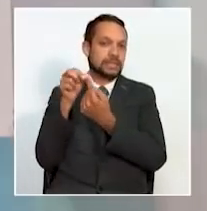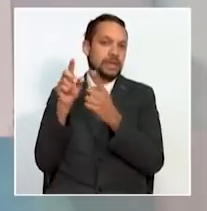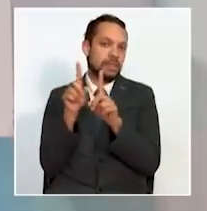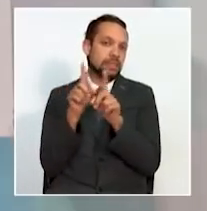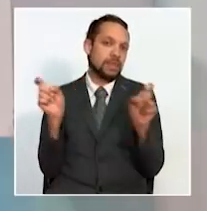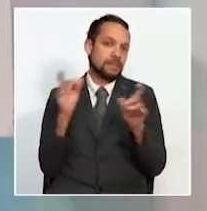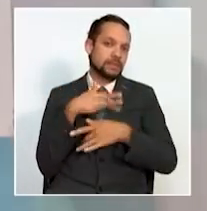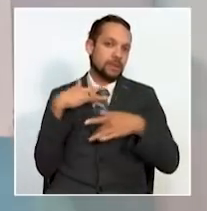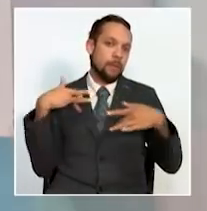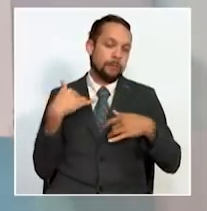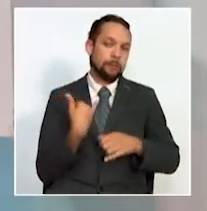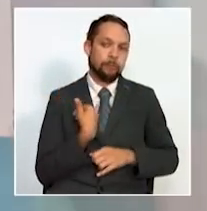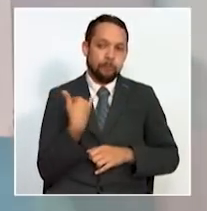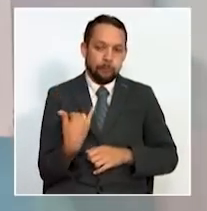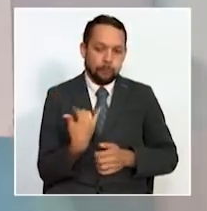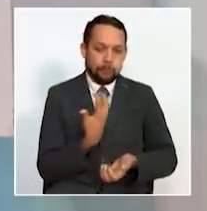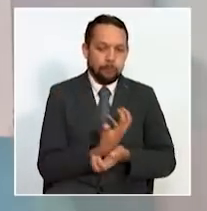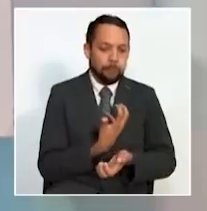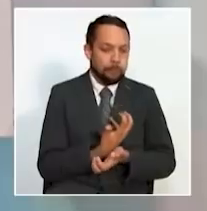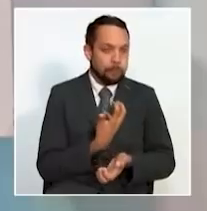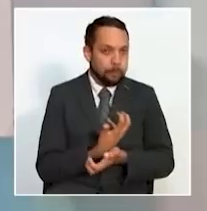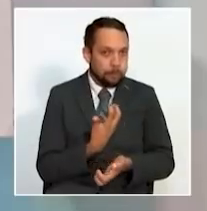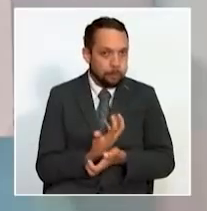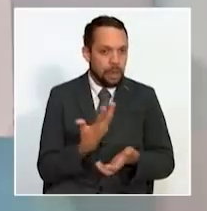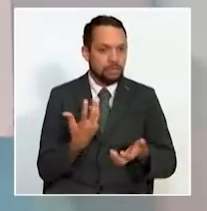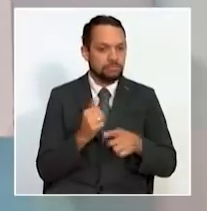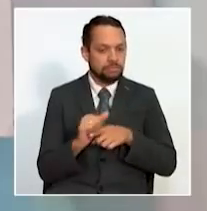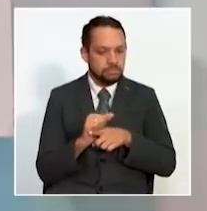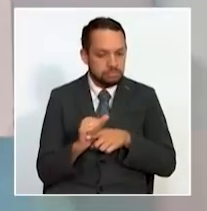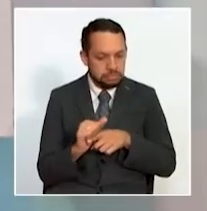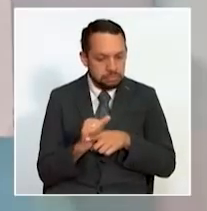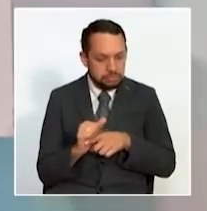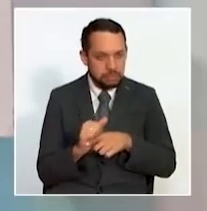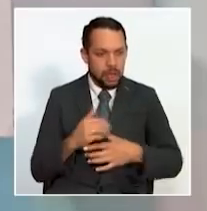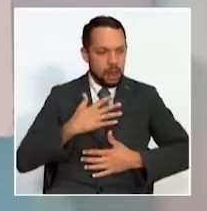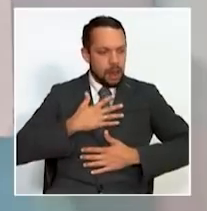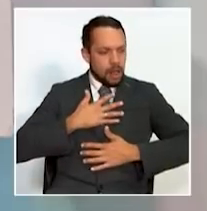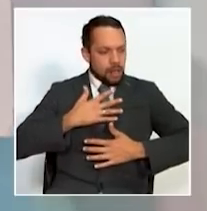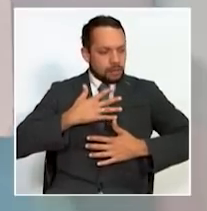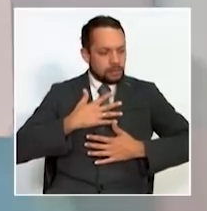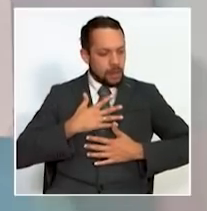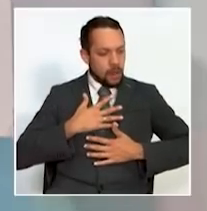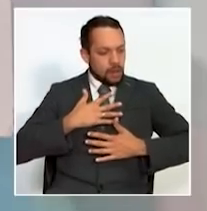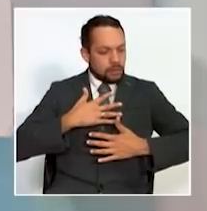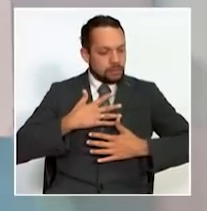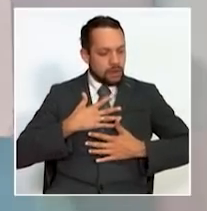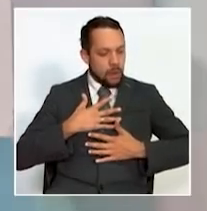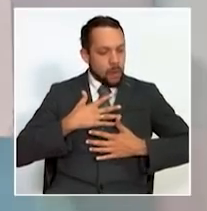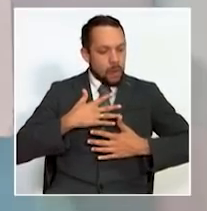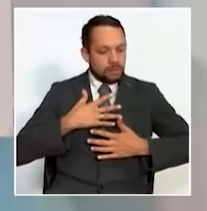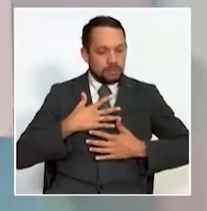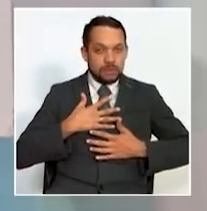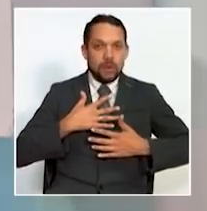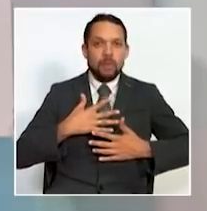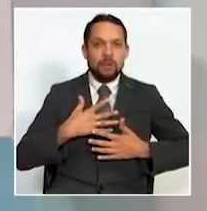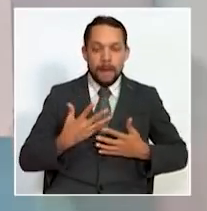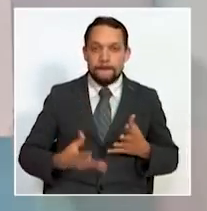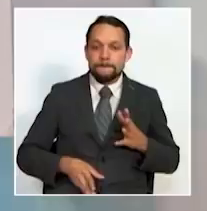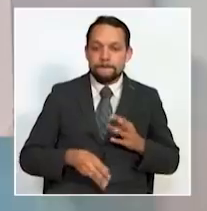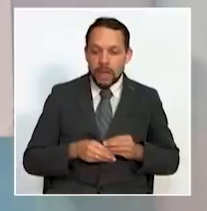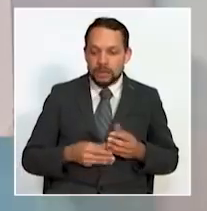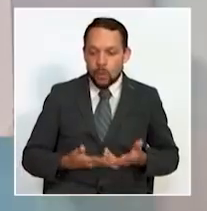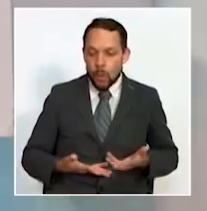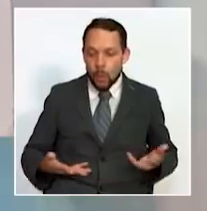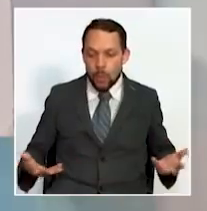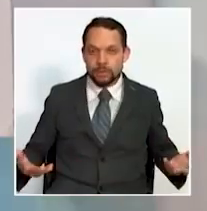la medicina biológica y en rehabilitación cardiopulmonar, en medicinas biológicas y medicina complementaria en la